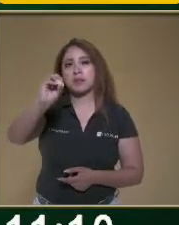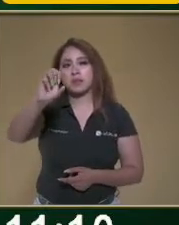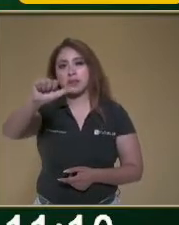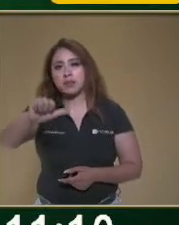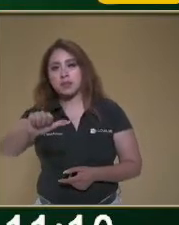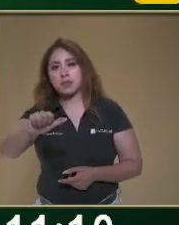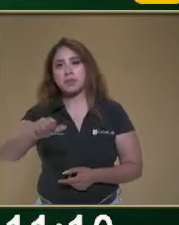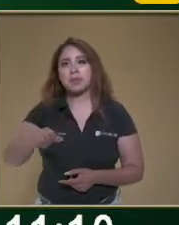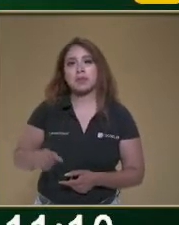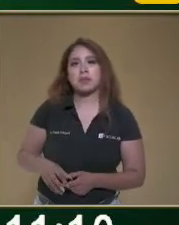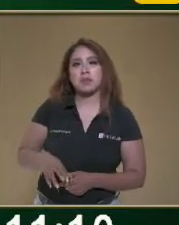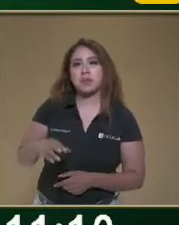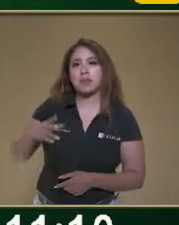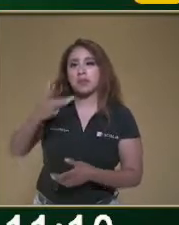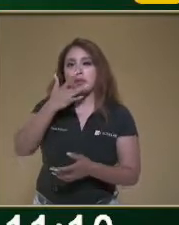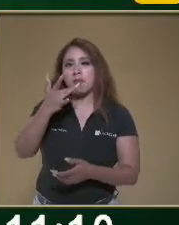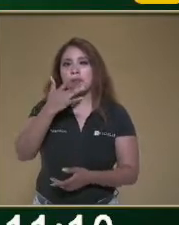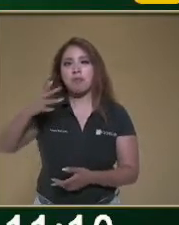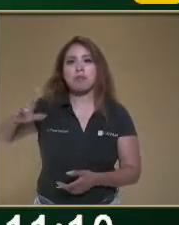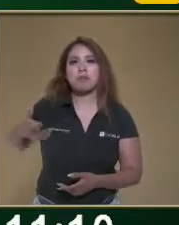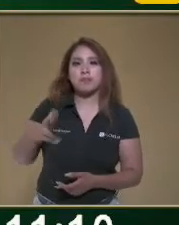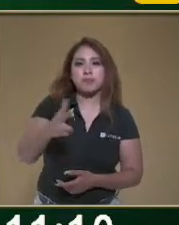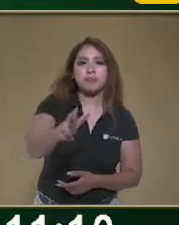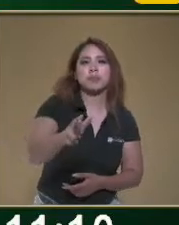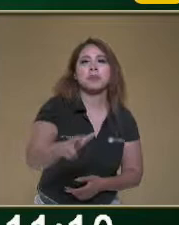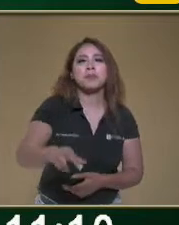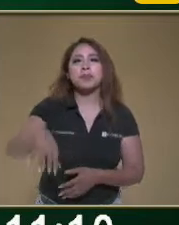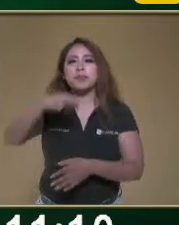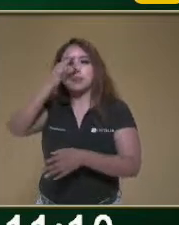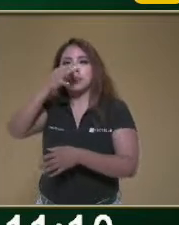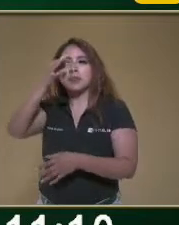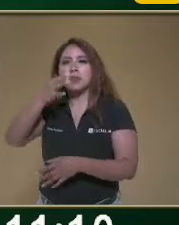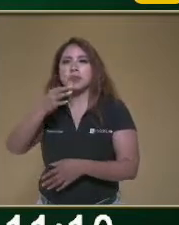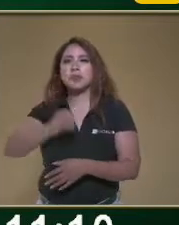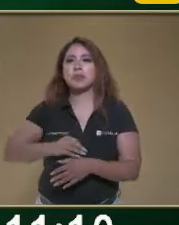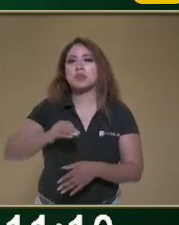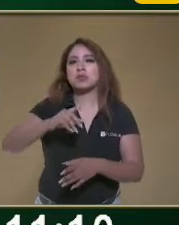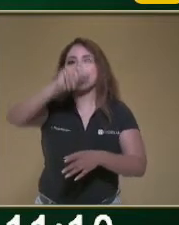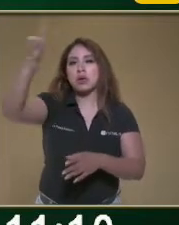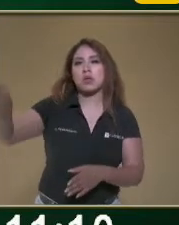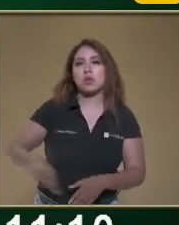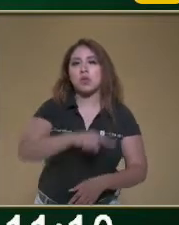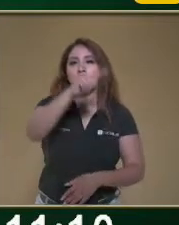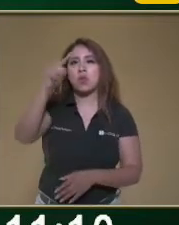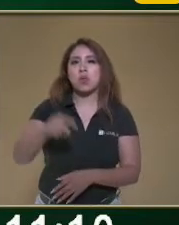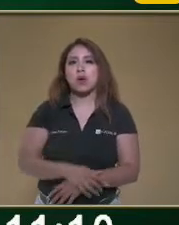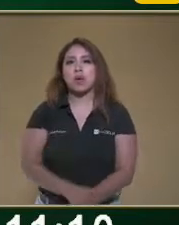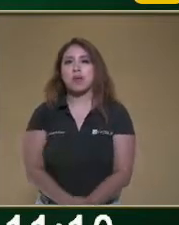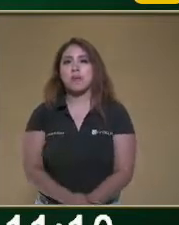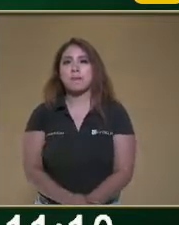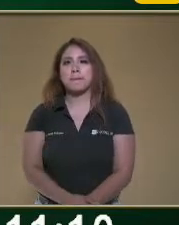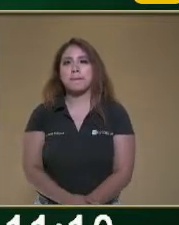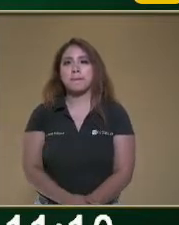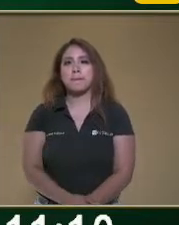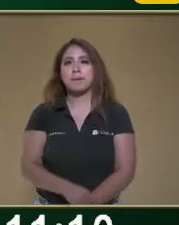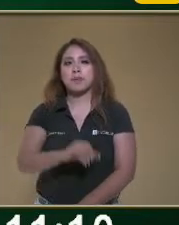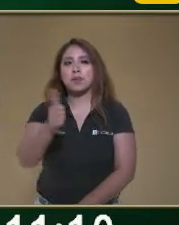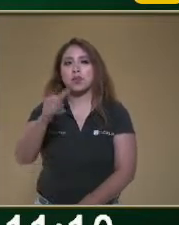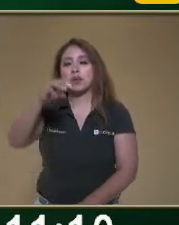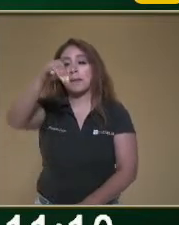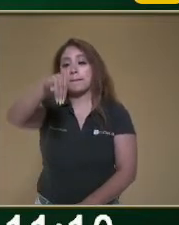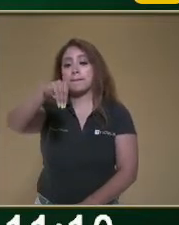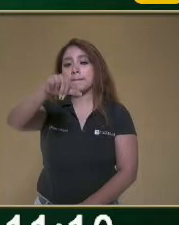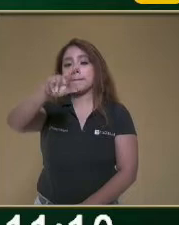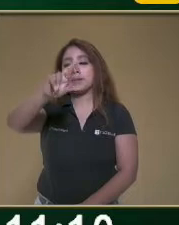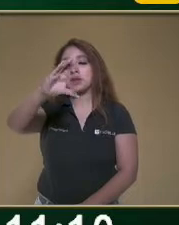y ramo. Así es, maestra Ana. Todas esas palabras inician igual que mi nombre. También tenemos ahora ahí una alumna que se